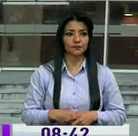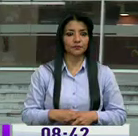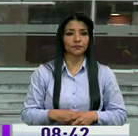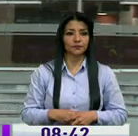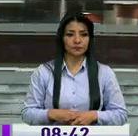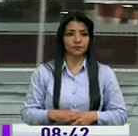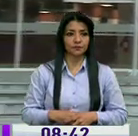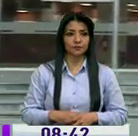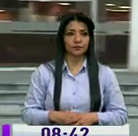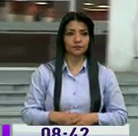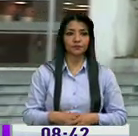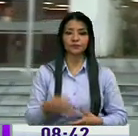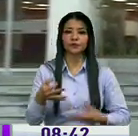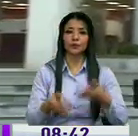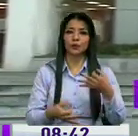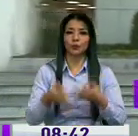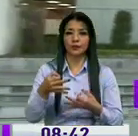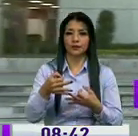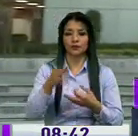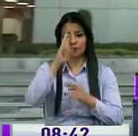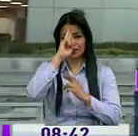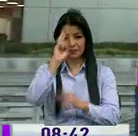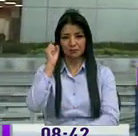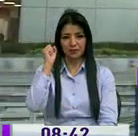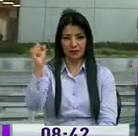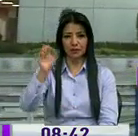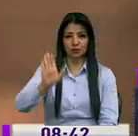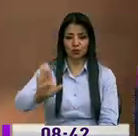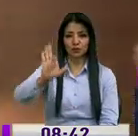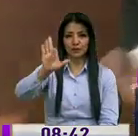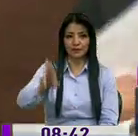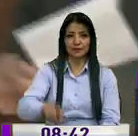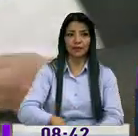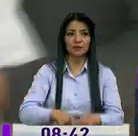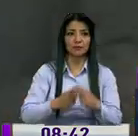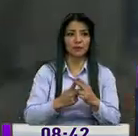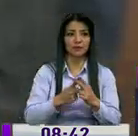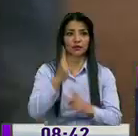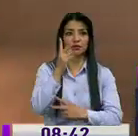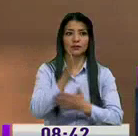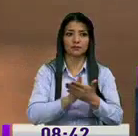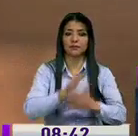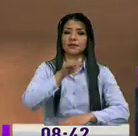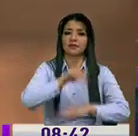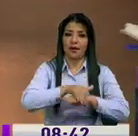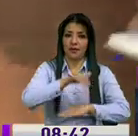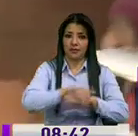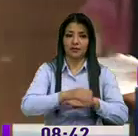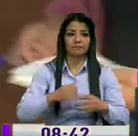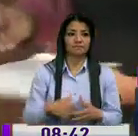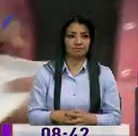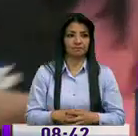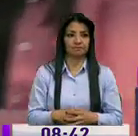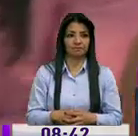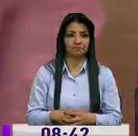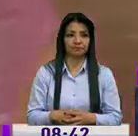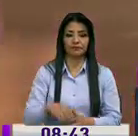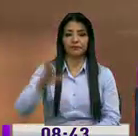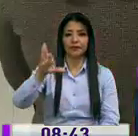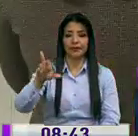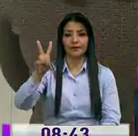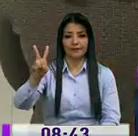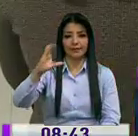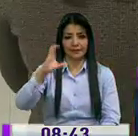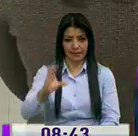La audiencia de acción de protección a favor de Televicentro inició las 14 horas con 30 minutos. En la misma estuvo presente la parte accionante,